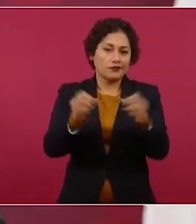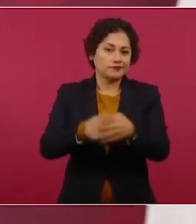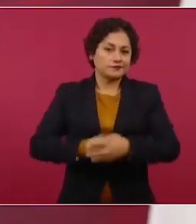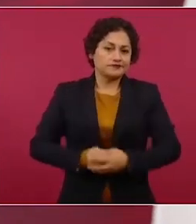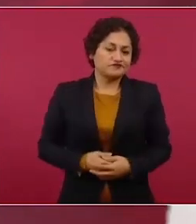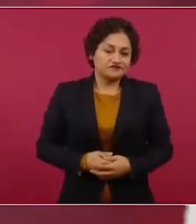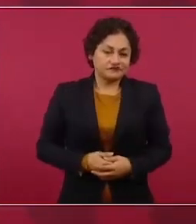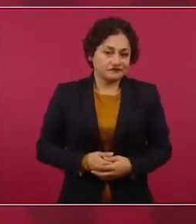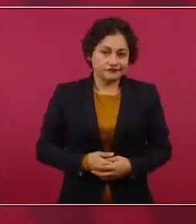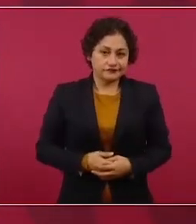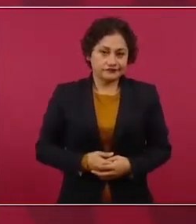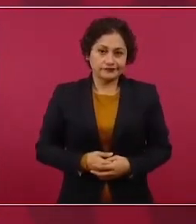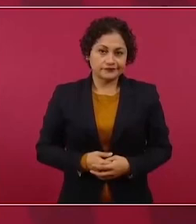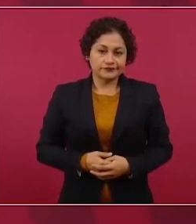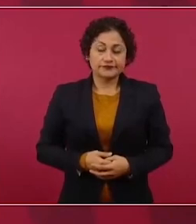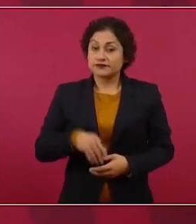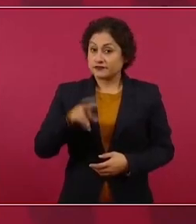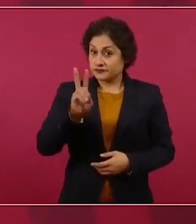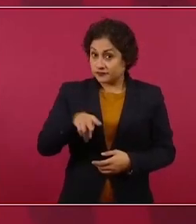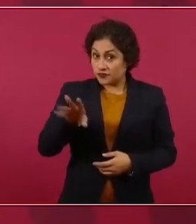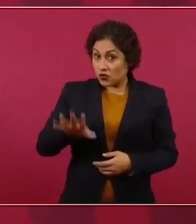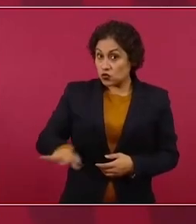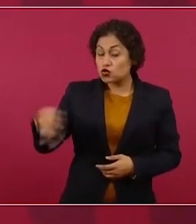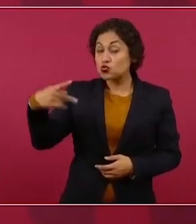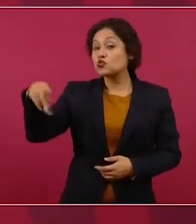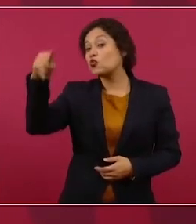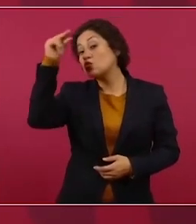No fue una actitud racional,